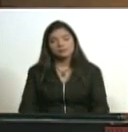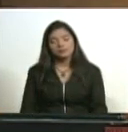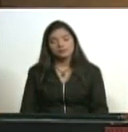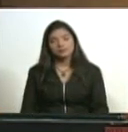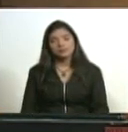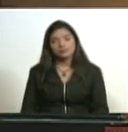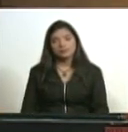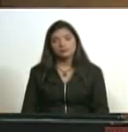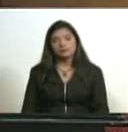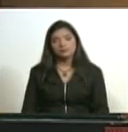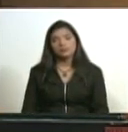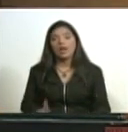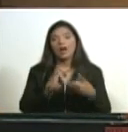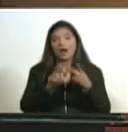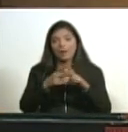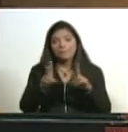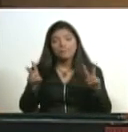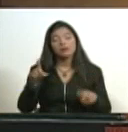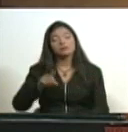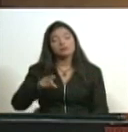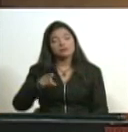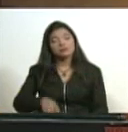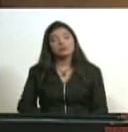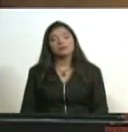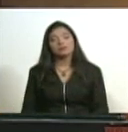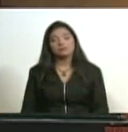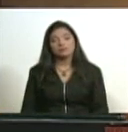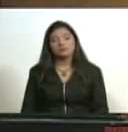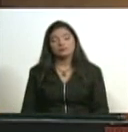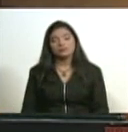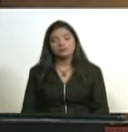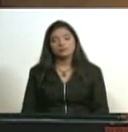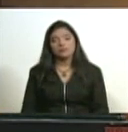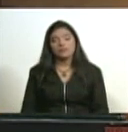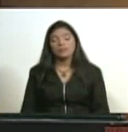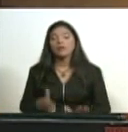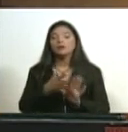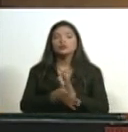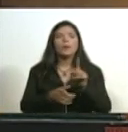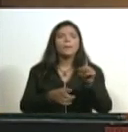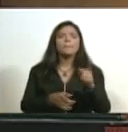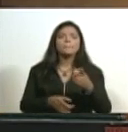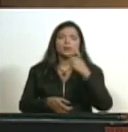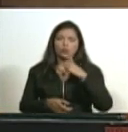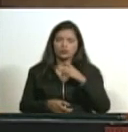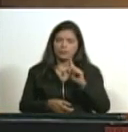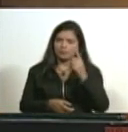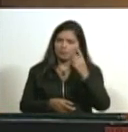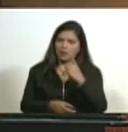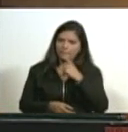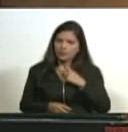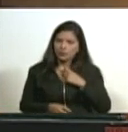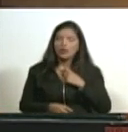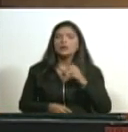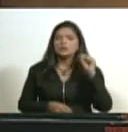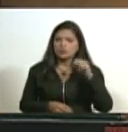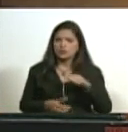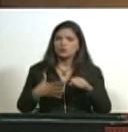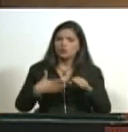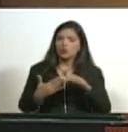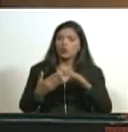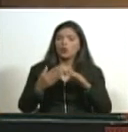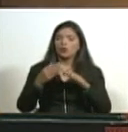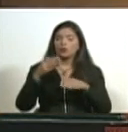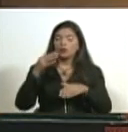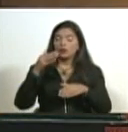a niveles de paz necesarios. Sobre la primera pregunta, sí, yo incluí en las bases comiciales,